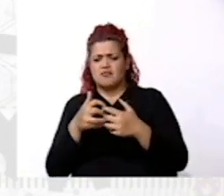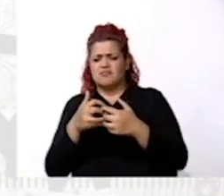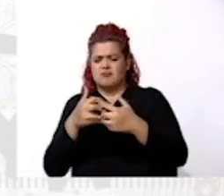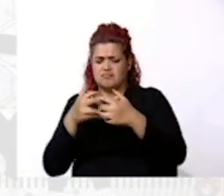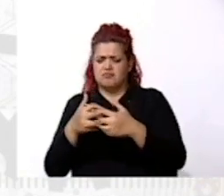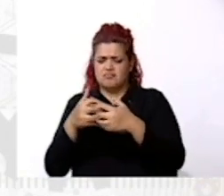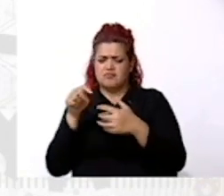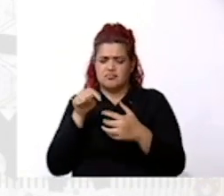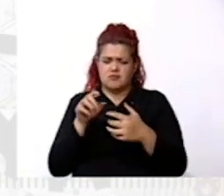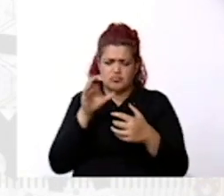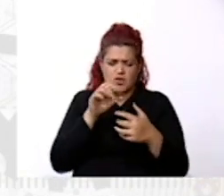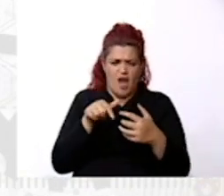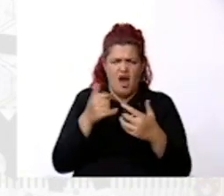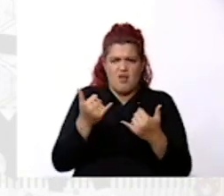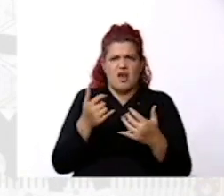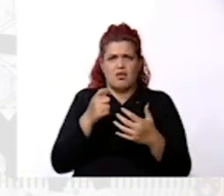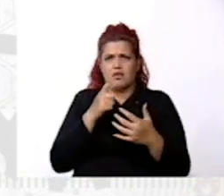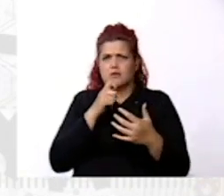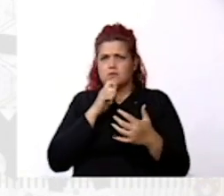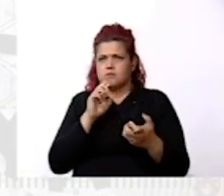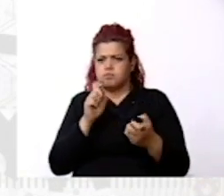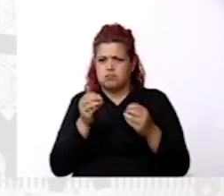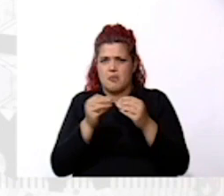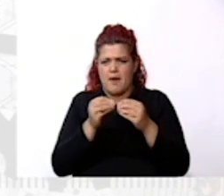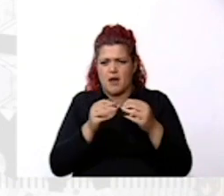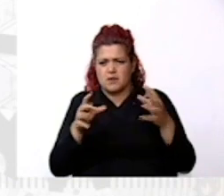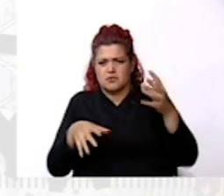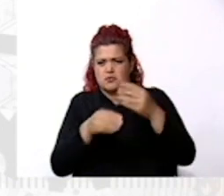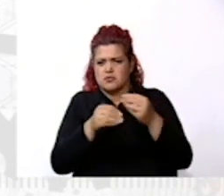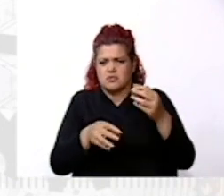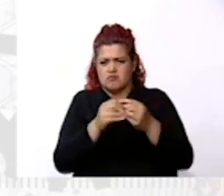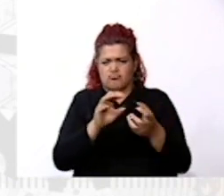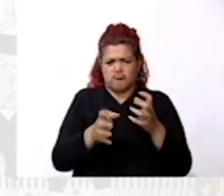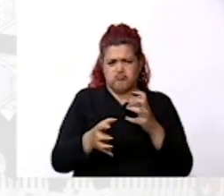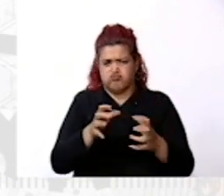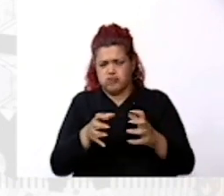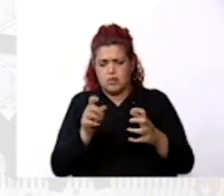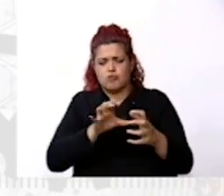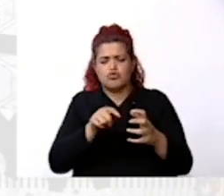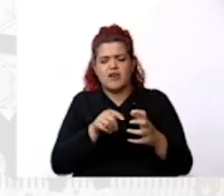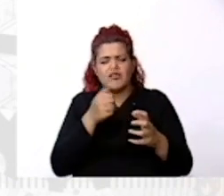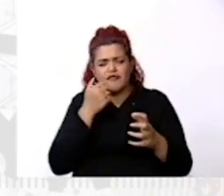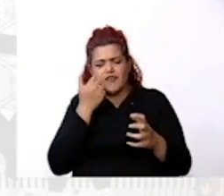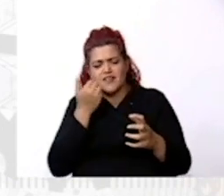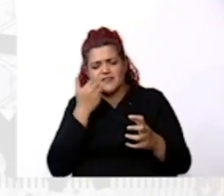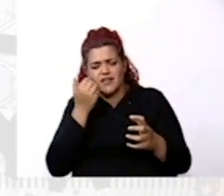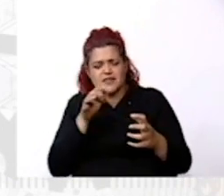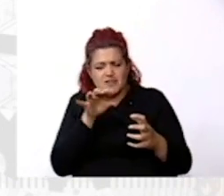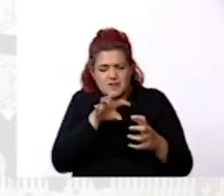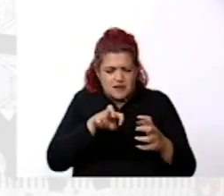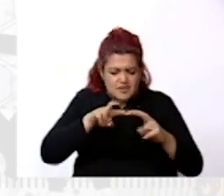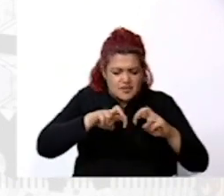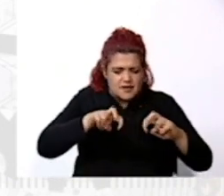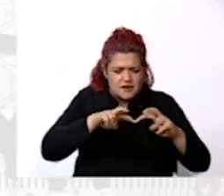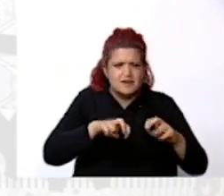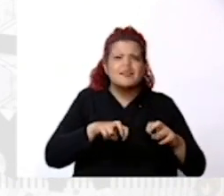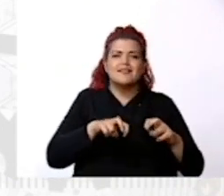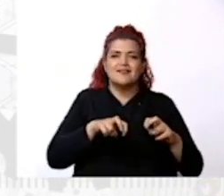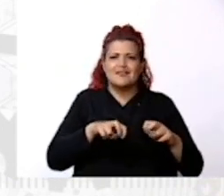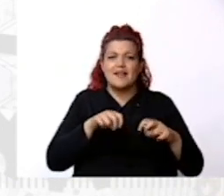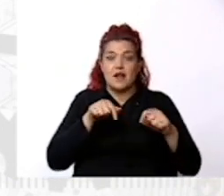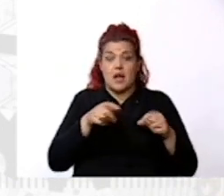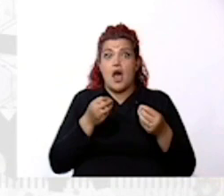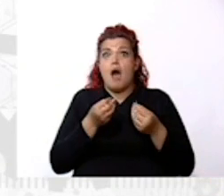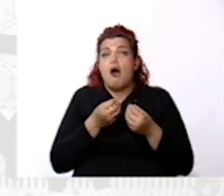un poco más complejas como las que utilizamos en la actualidad. Existen